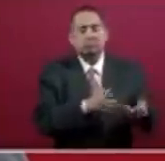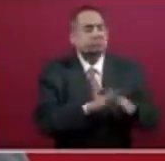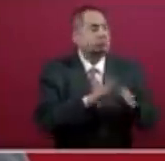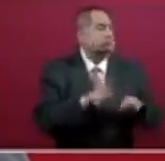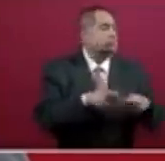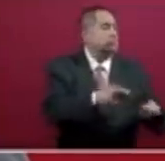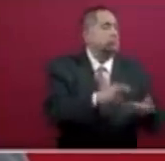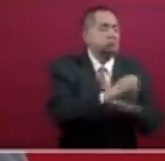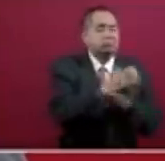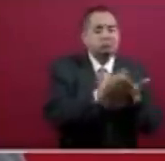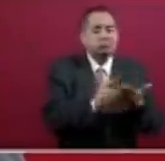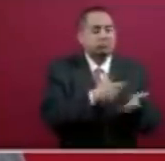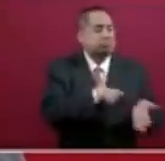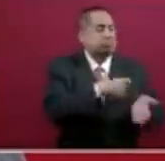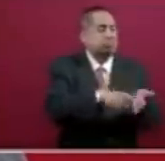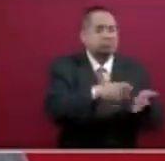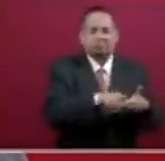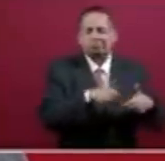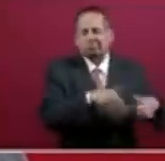facilitas una compra?